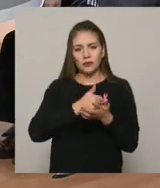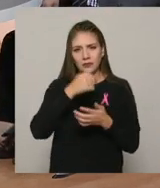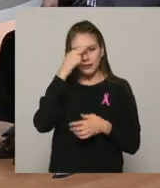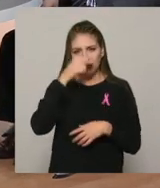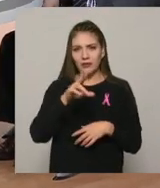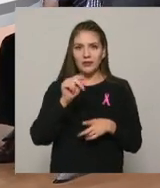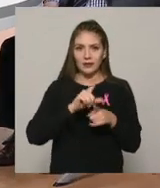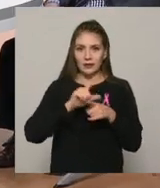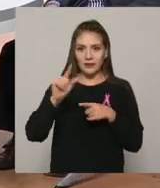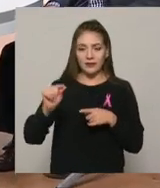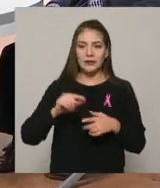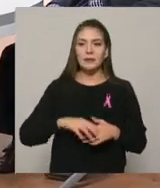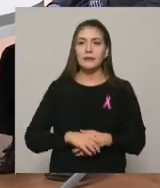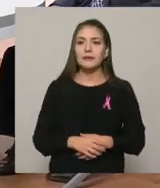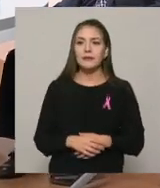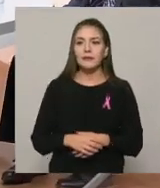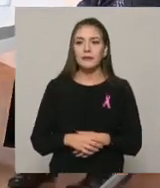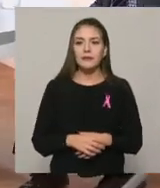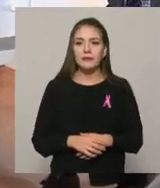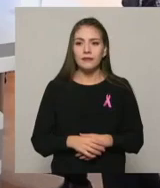decir.